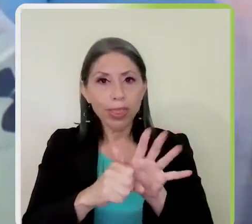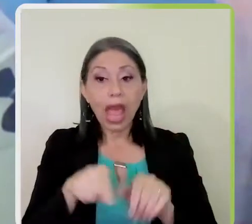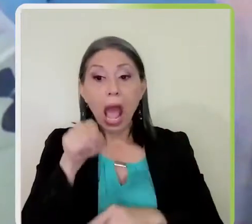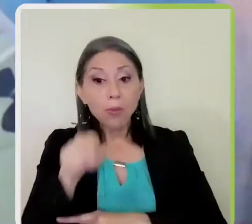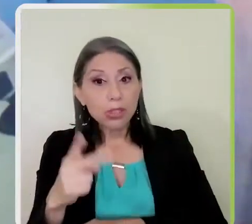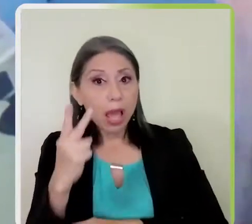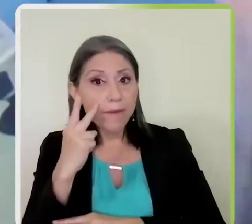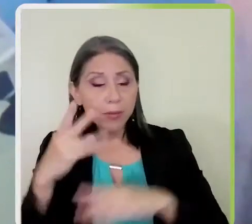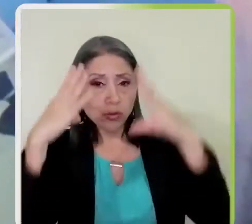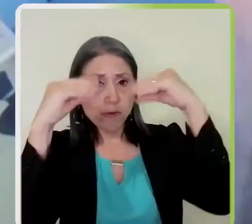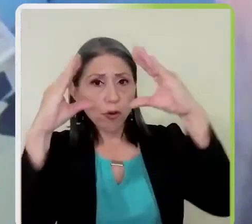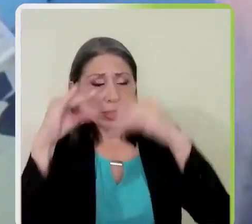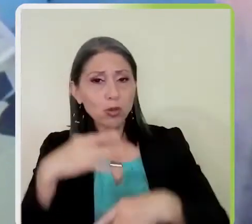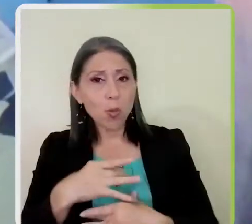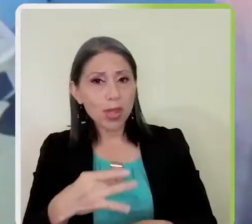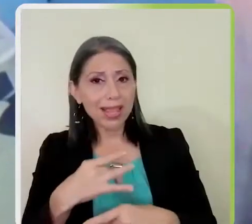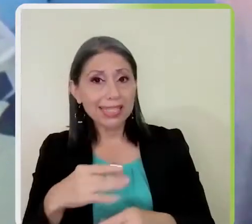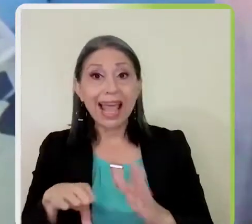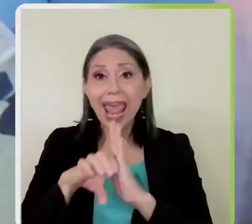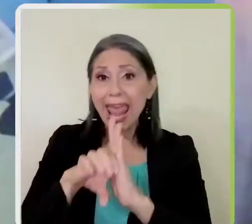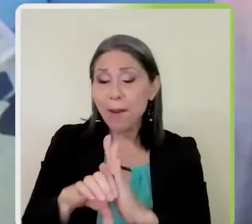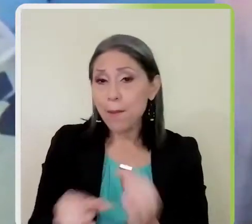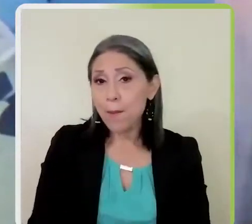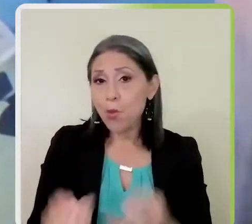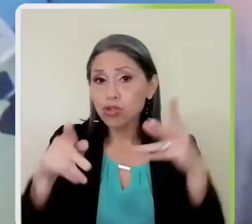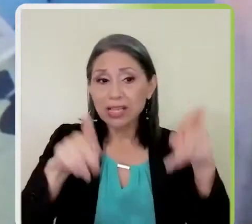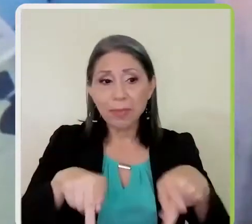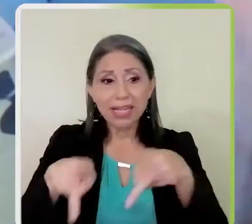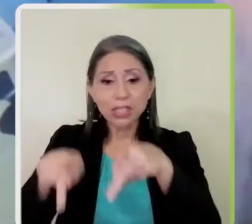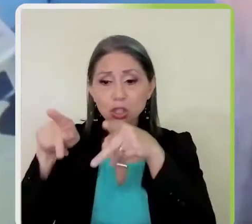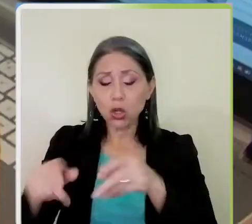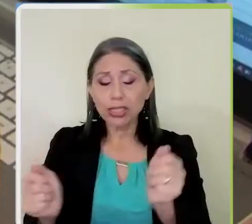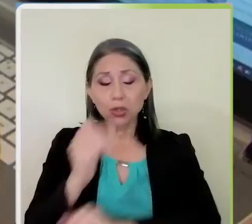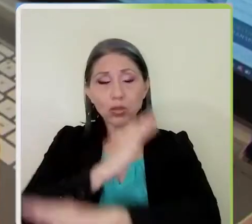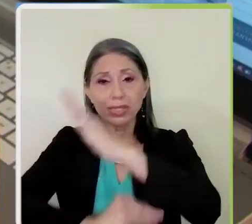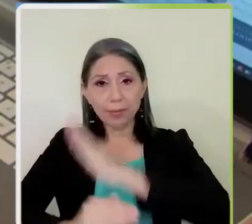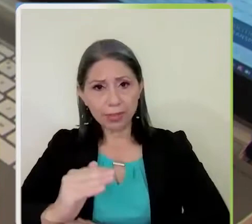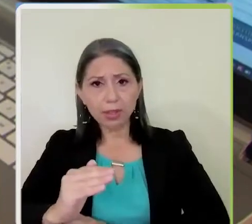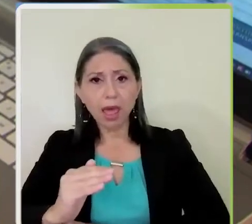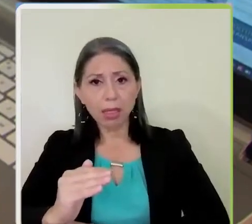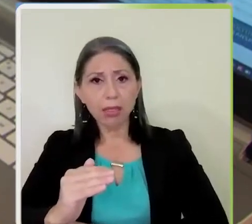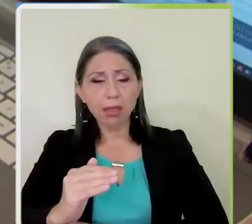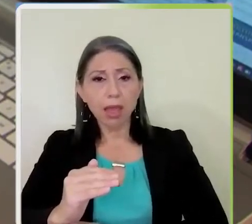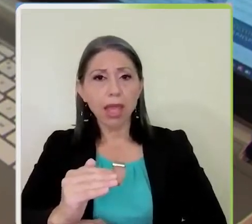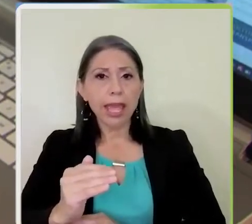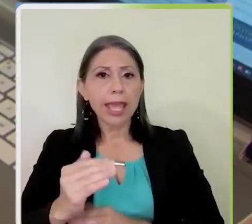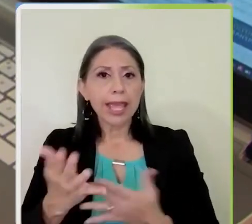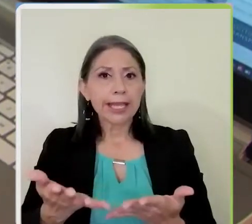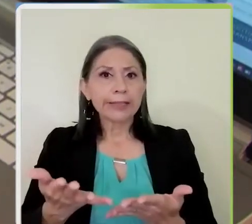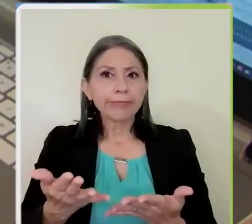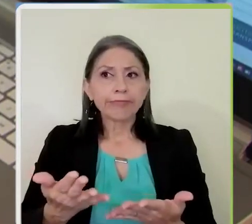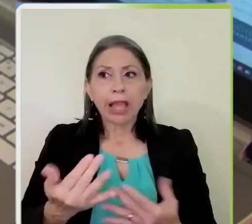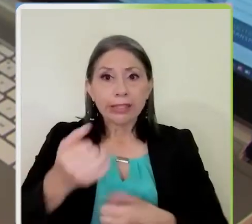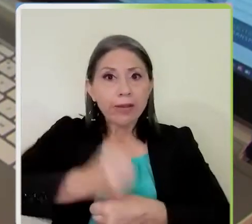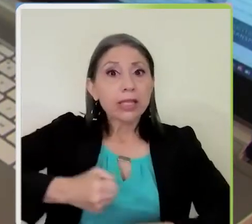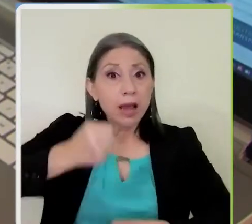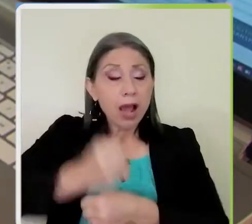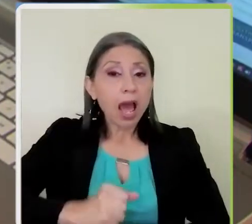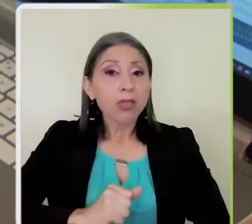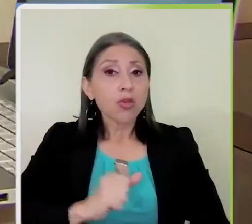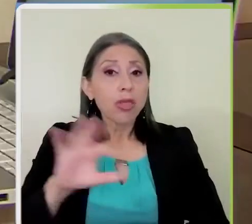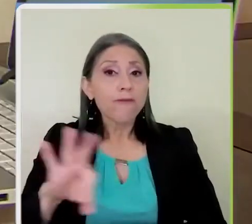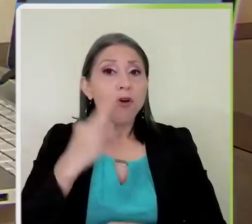datos muy interesantes. Entre ellos es que muchas de las personas en situación de discapacidad estaban con trabajos